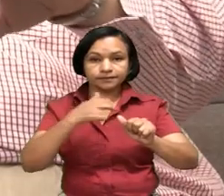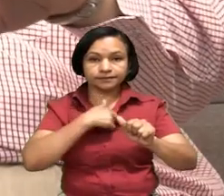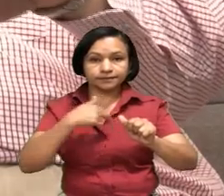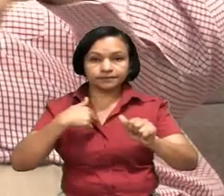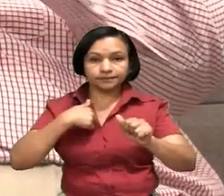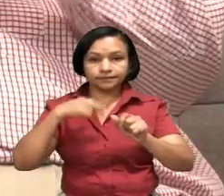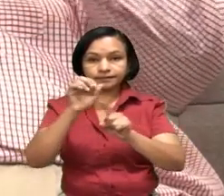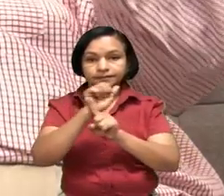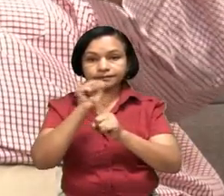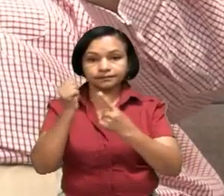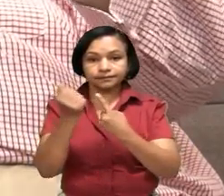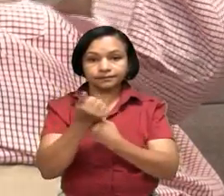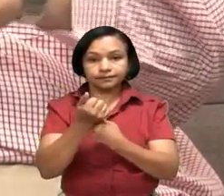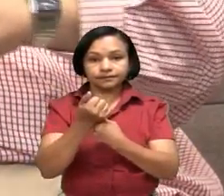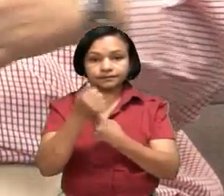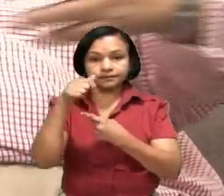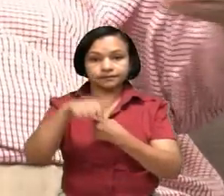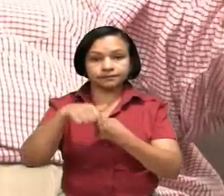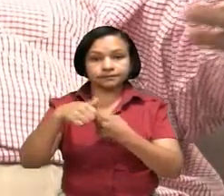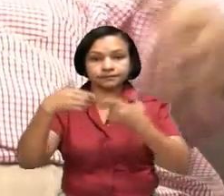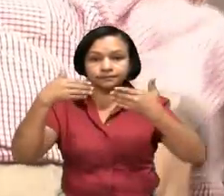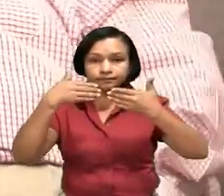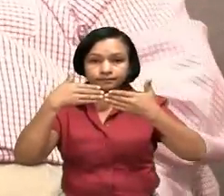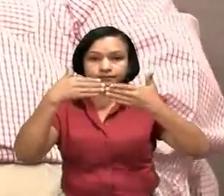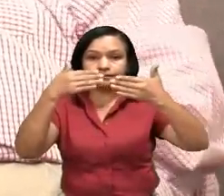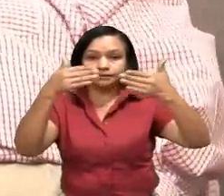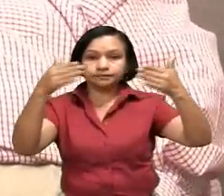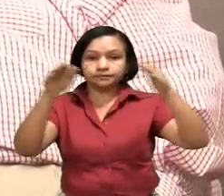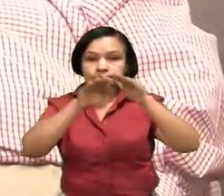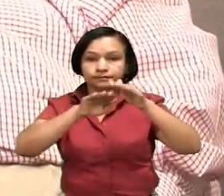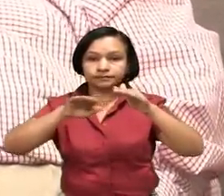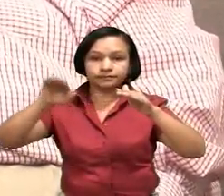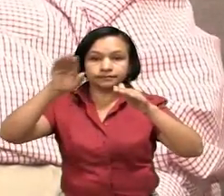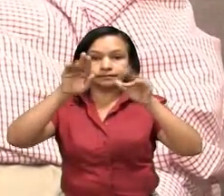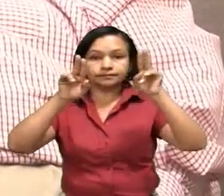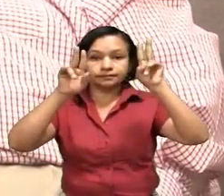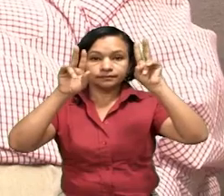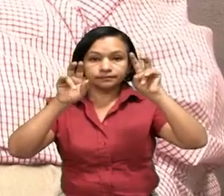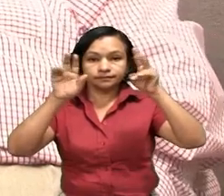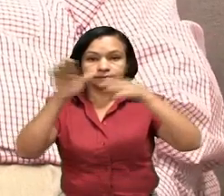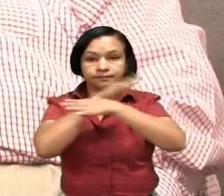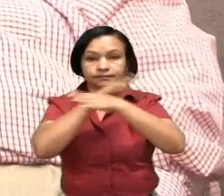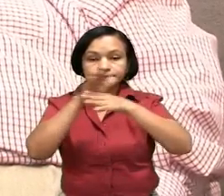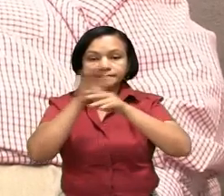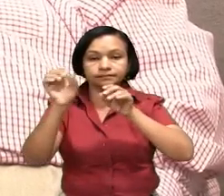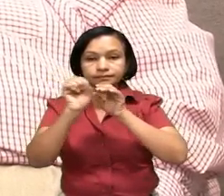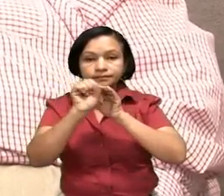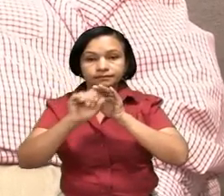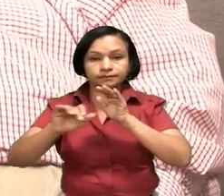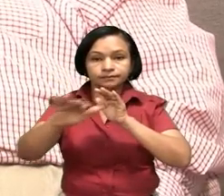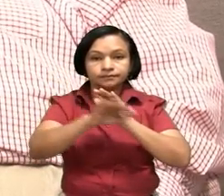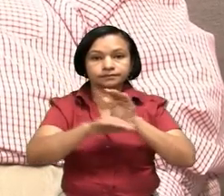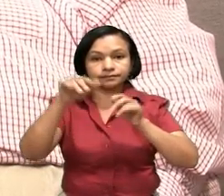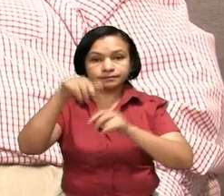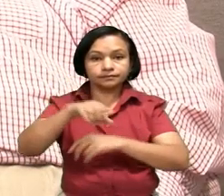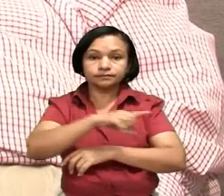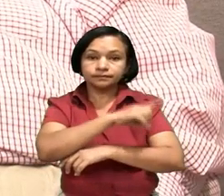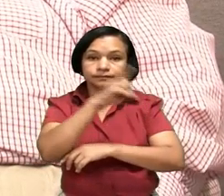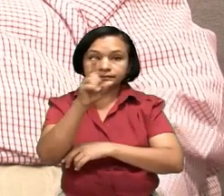parlamento nicaragüense y se ha abierto más allá a la sociedad nicaragüense es decir ya hoy el